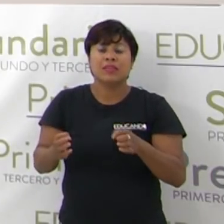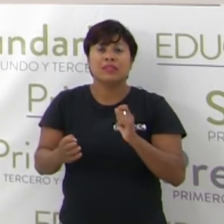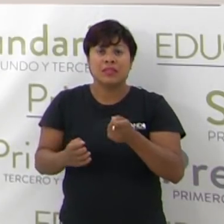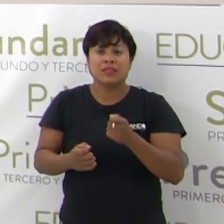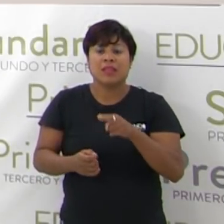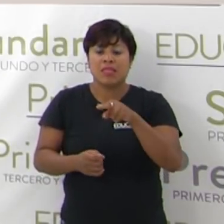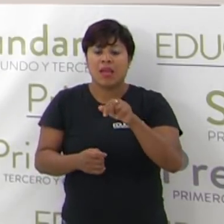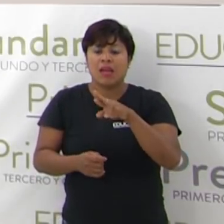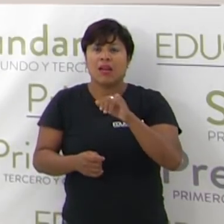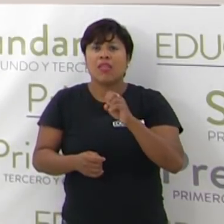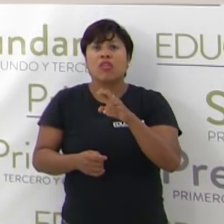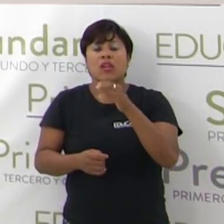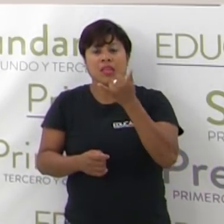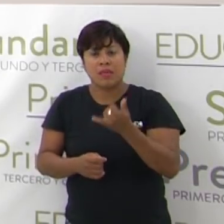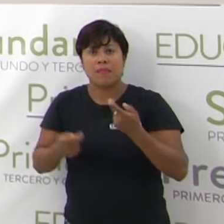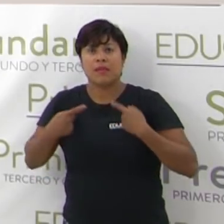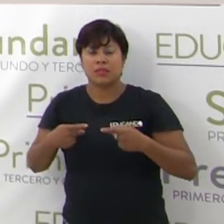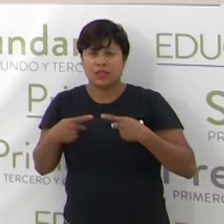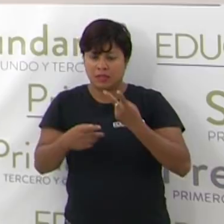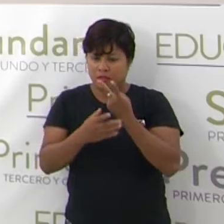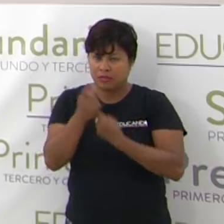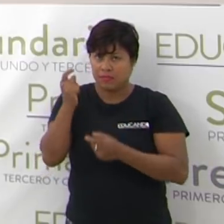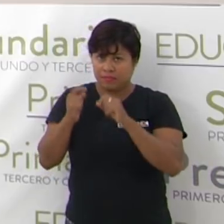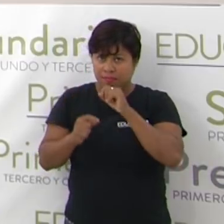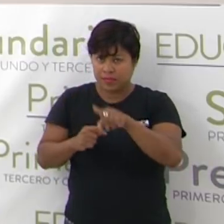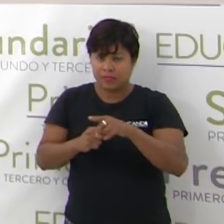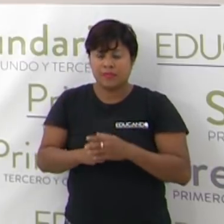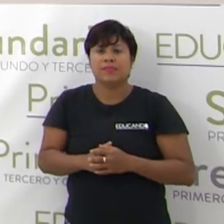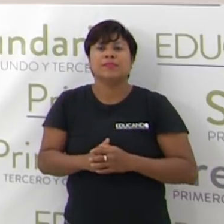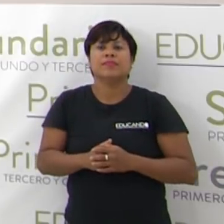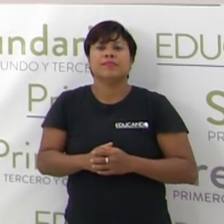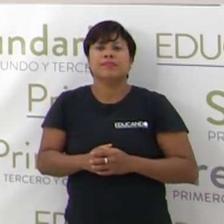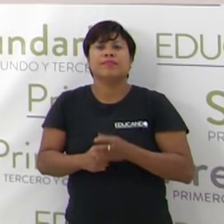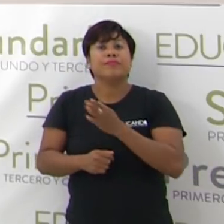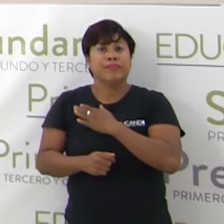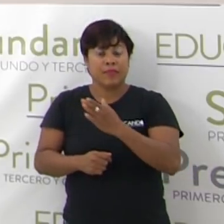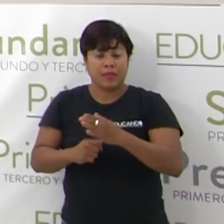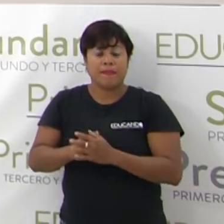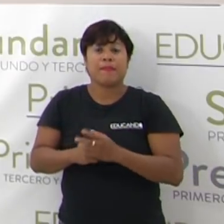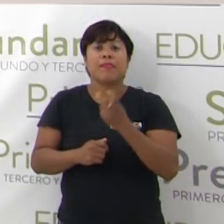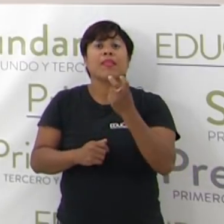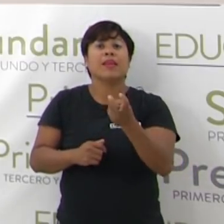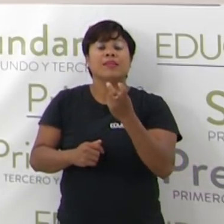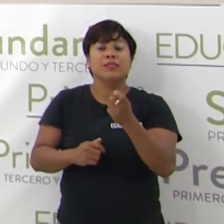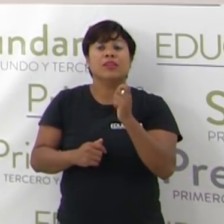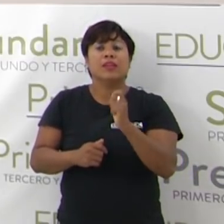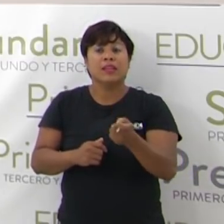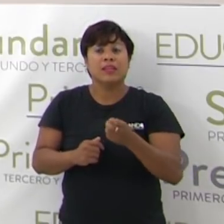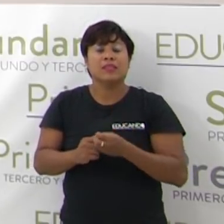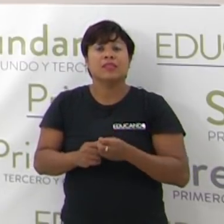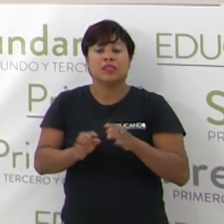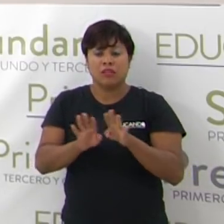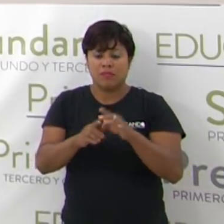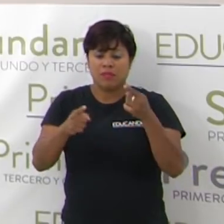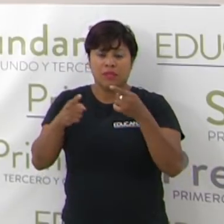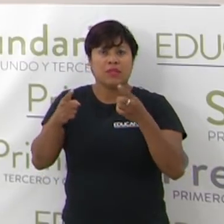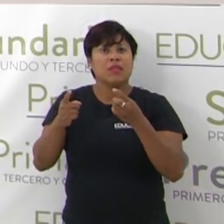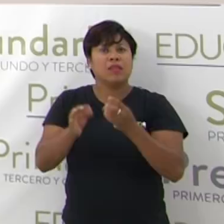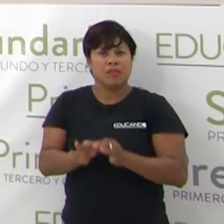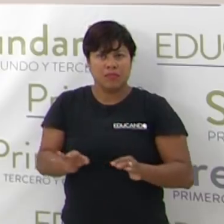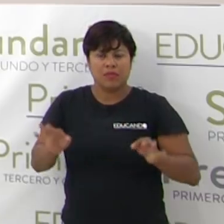y personaje al mismo tiempo, ¿sí? Bueno, entonces eso es uno de sus elementos